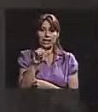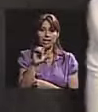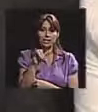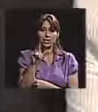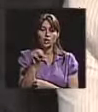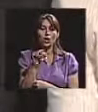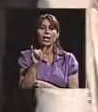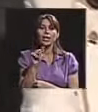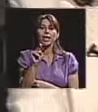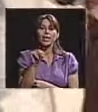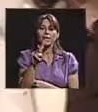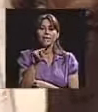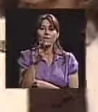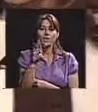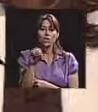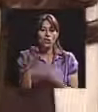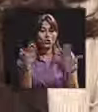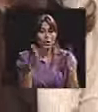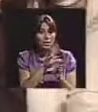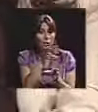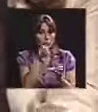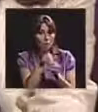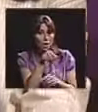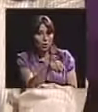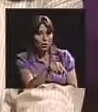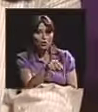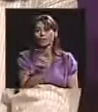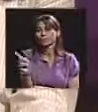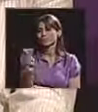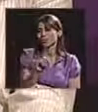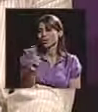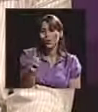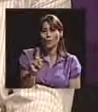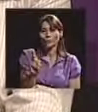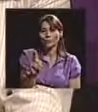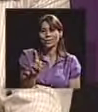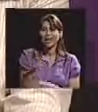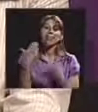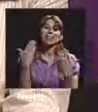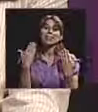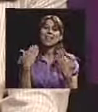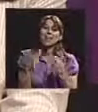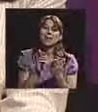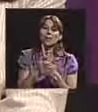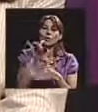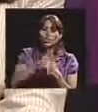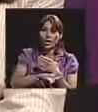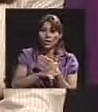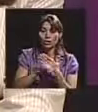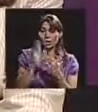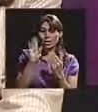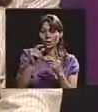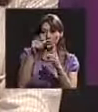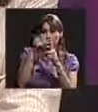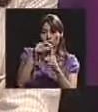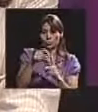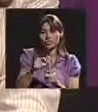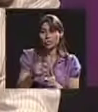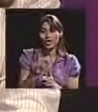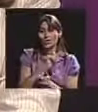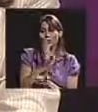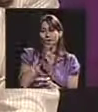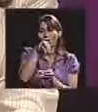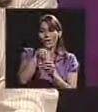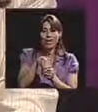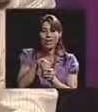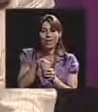No, efectivamente no, ni siquiera está en el glosario del proyecto como tal terminología que tenga que ver